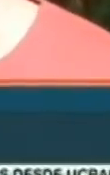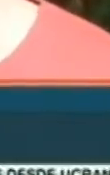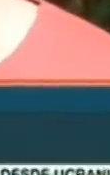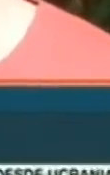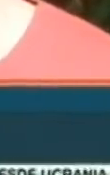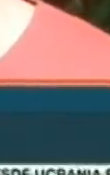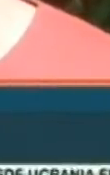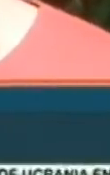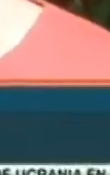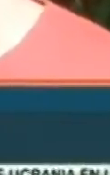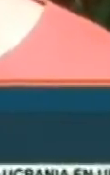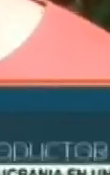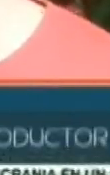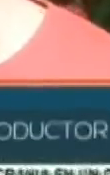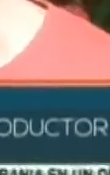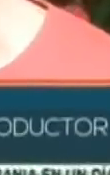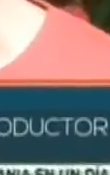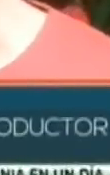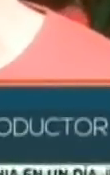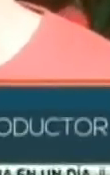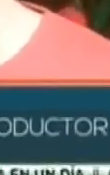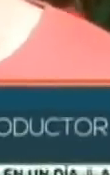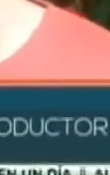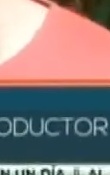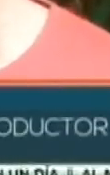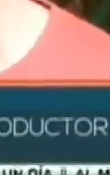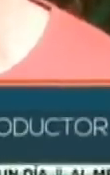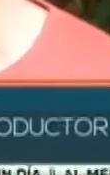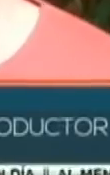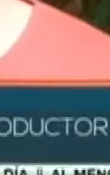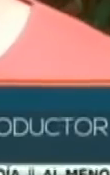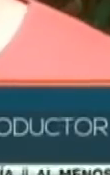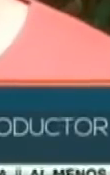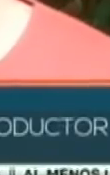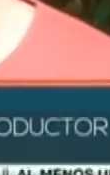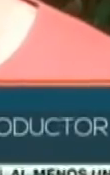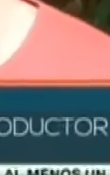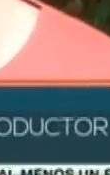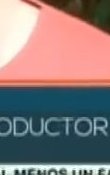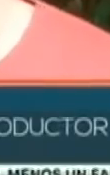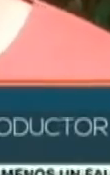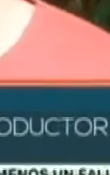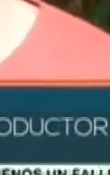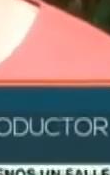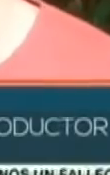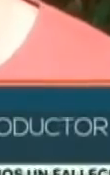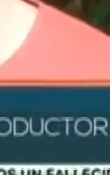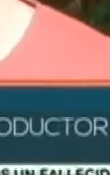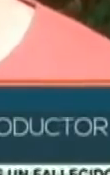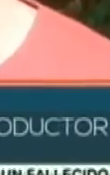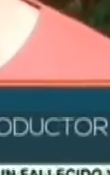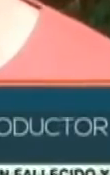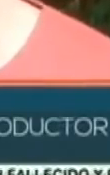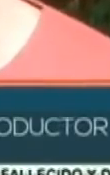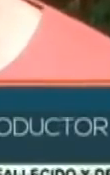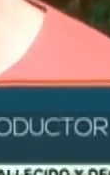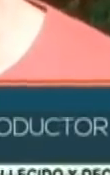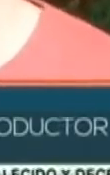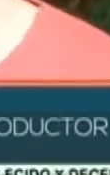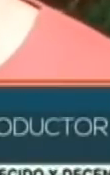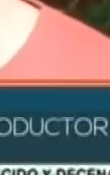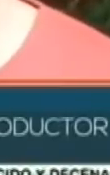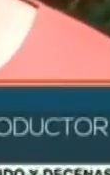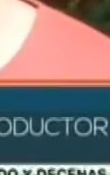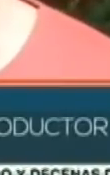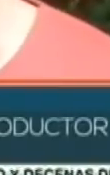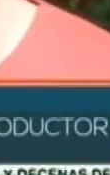siendo perseguido, sin financiamiento, sin ayuda, sin acusado de terrorista por la prensa corporativa, si consigues hacer un movimiento